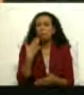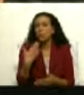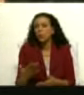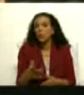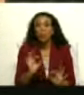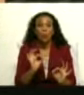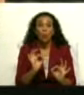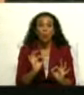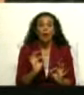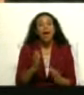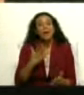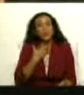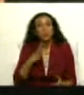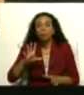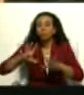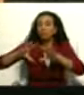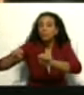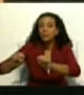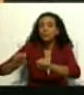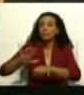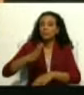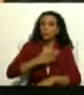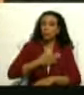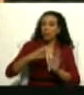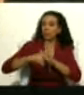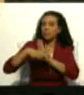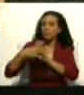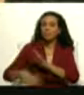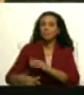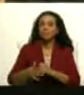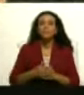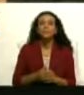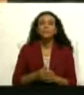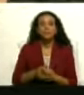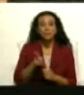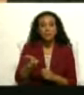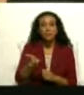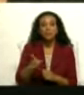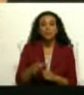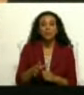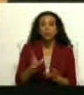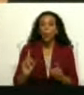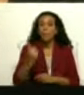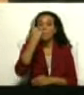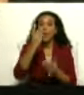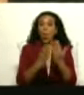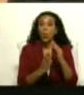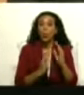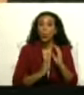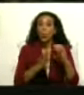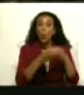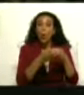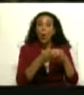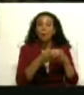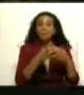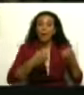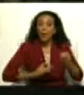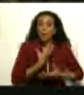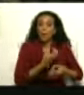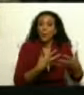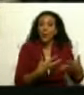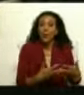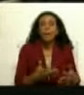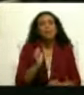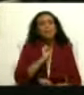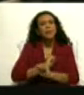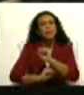que es nuestra territorialidad, nuestra soberanía nacional. Obtuve el primer lugar en poema. Además de defender